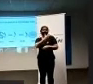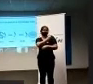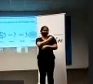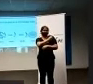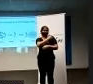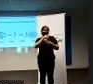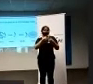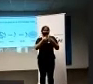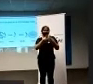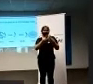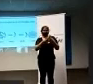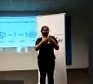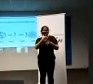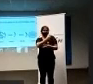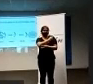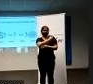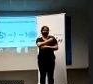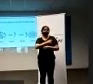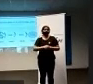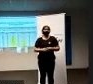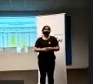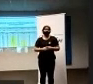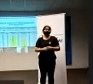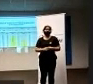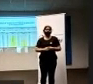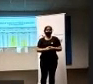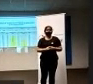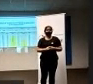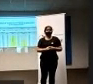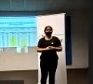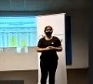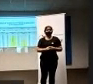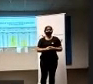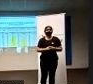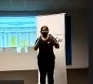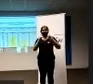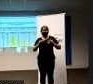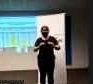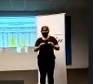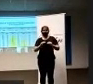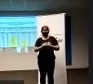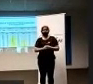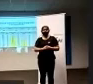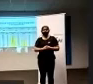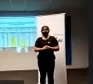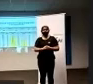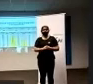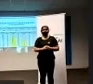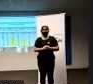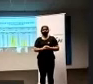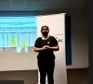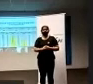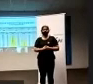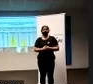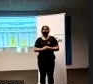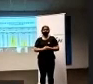1.180.331. Siguiente. En cuanto a las coberturas por grupos